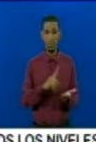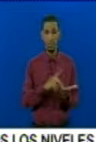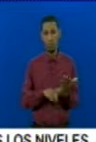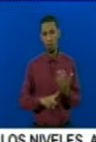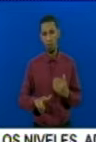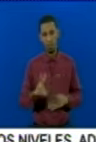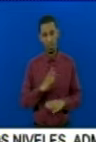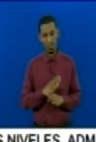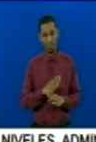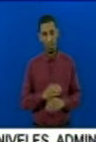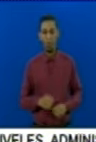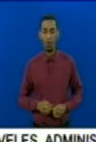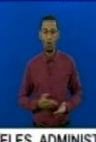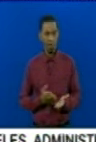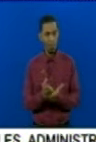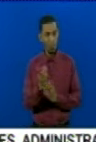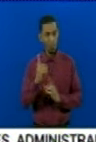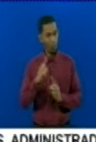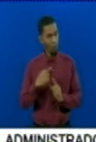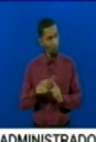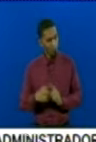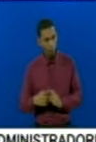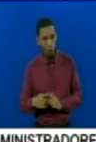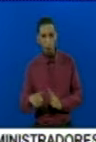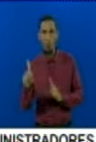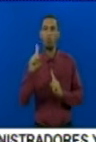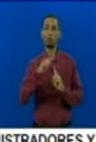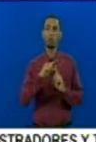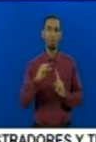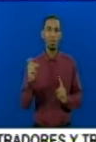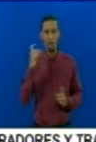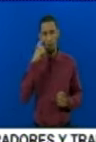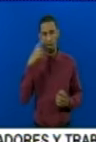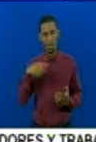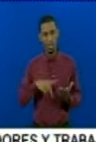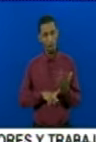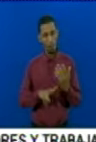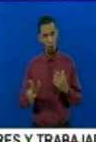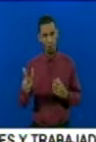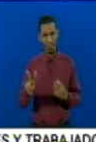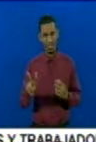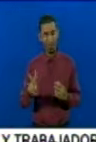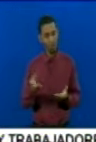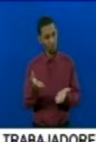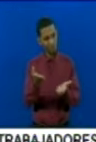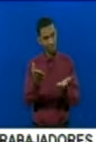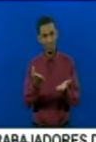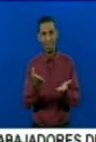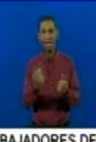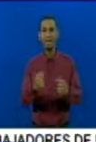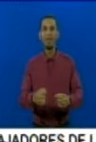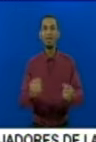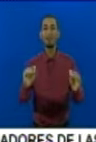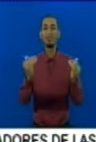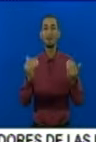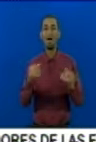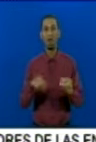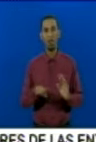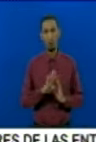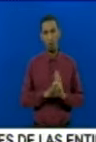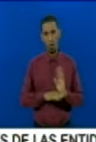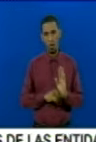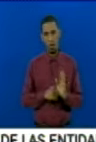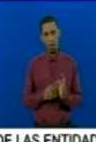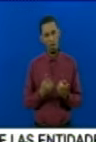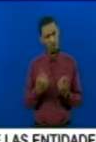propongo continuar con otros temas valiosos en la agenda de nuestra provincia Santiago de Cuba, y por favor quédese con nosotros hasta los minutos finales, porque nos